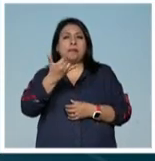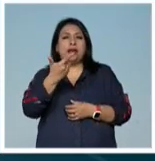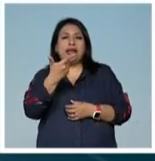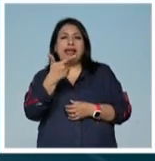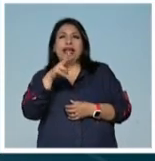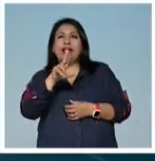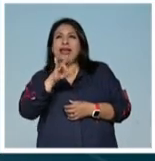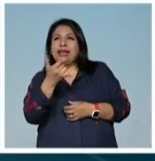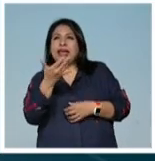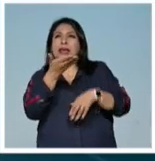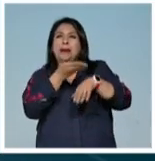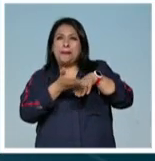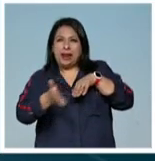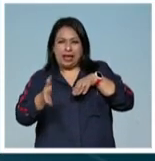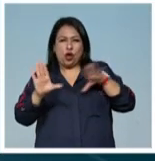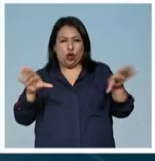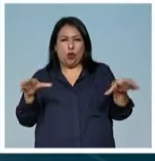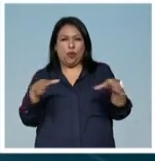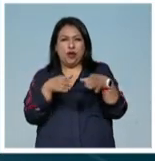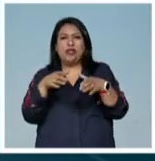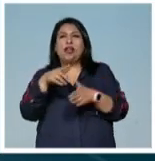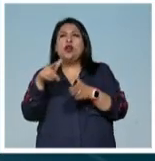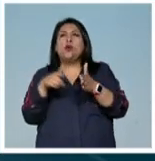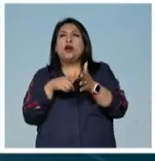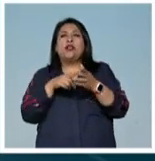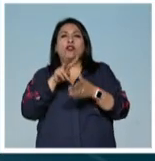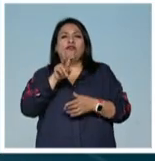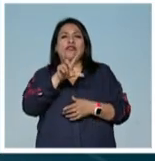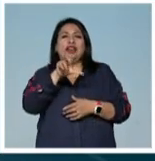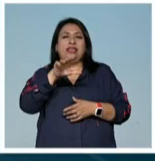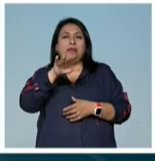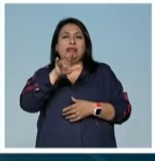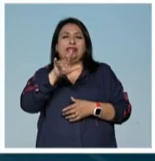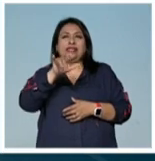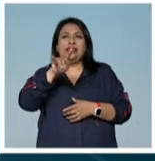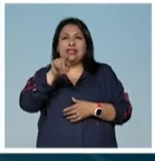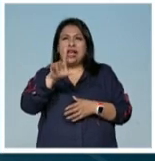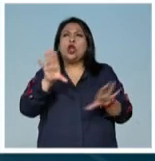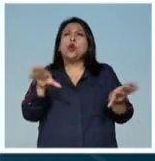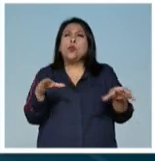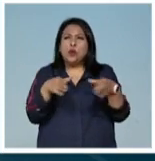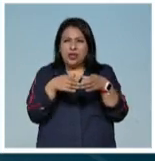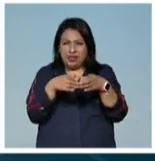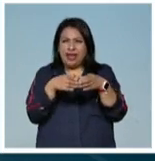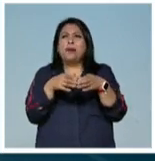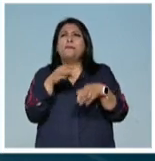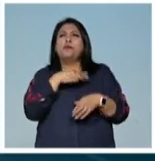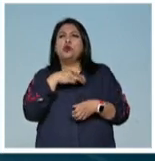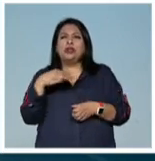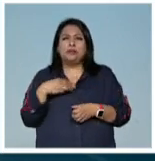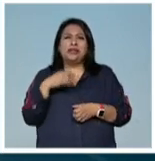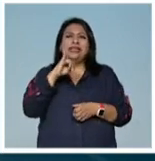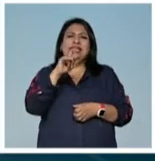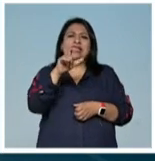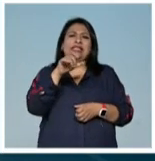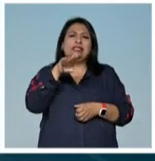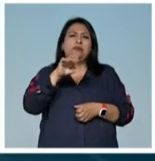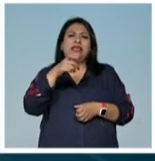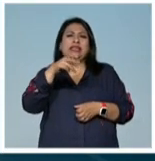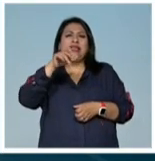Es una comunidad en el Valle del Mezquital, es una comunidad que está en el municipio de Ixmiquilpan,